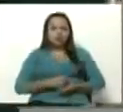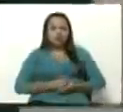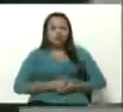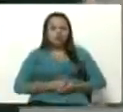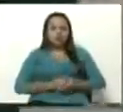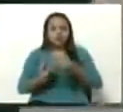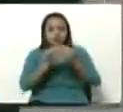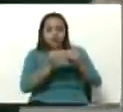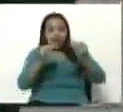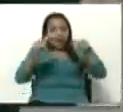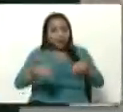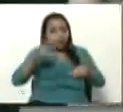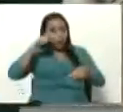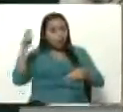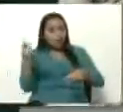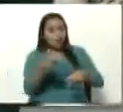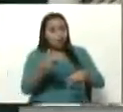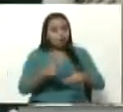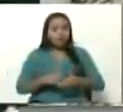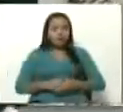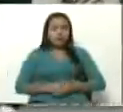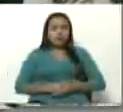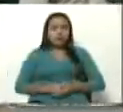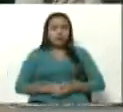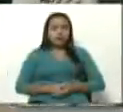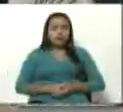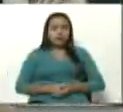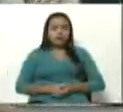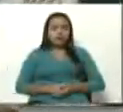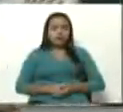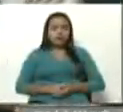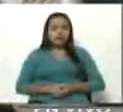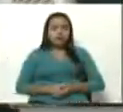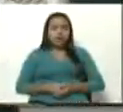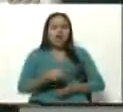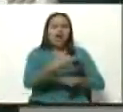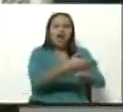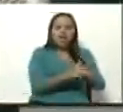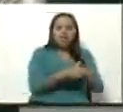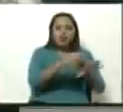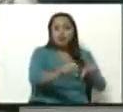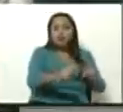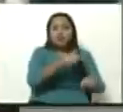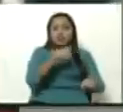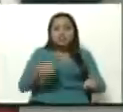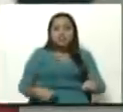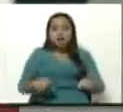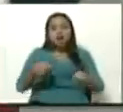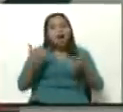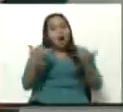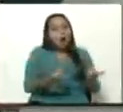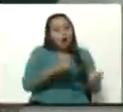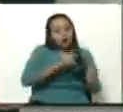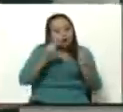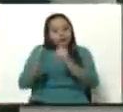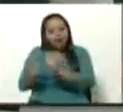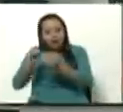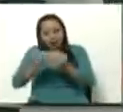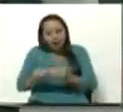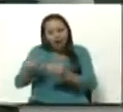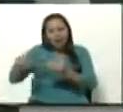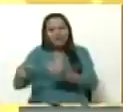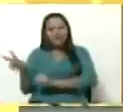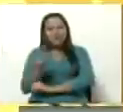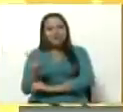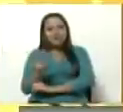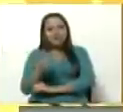Hecha aquí en Guárico. Antes había que comprarla en China. Hoy la hacemos acá. Y así estamos